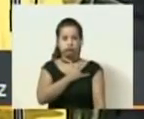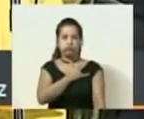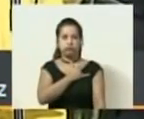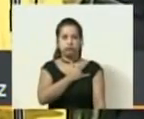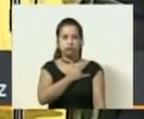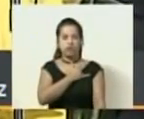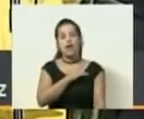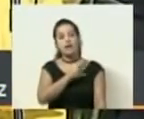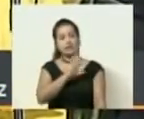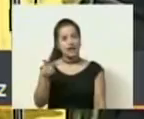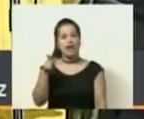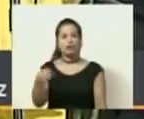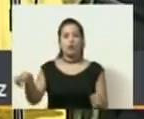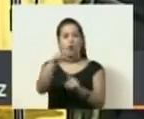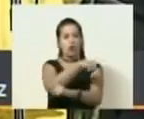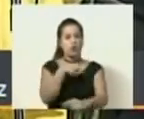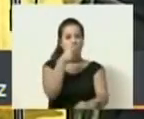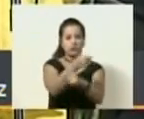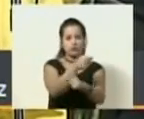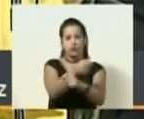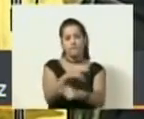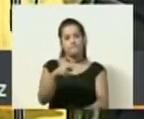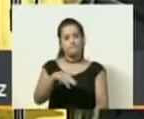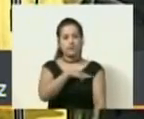graduando de la misión Sucre